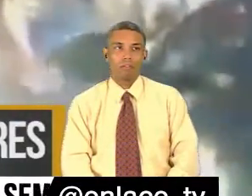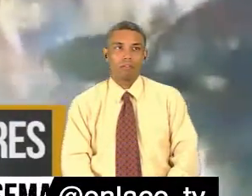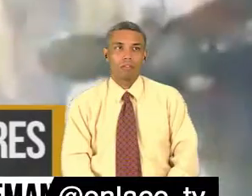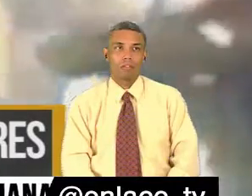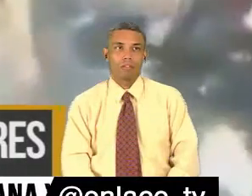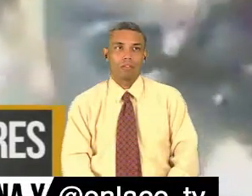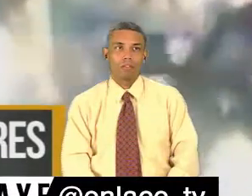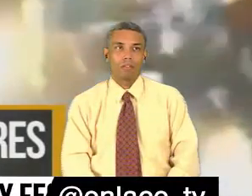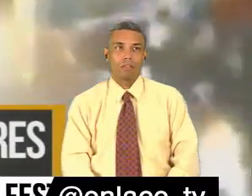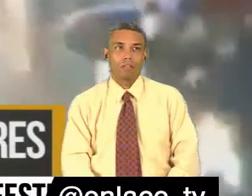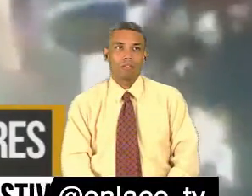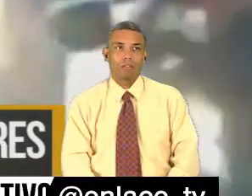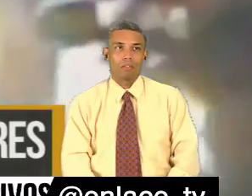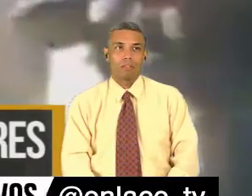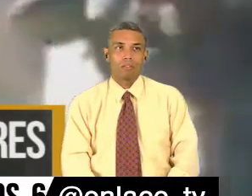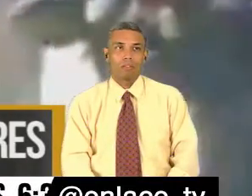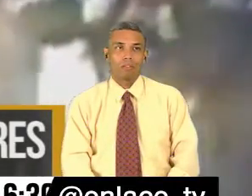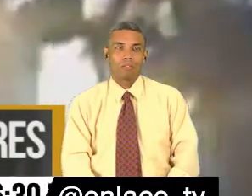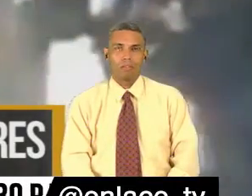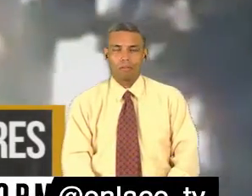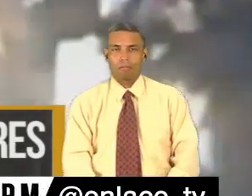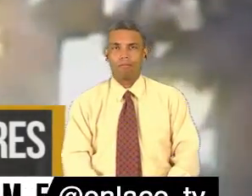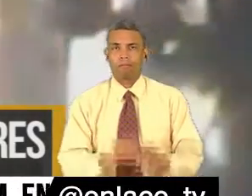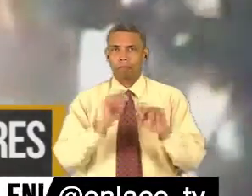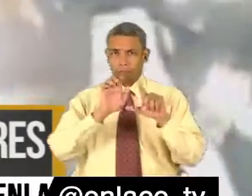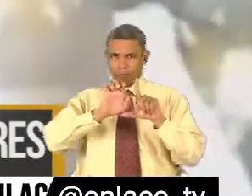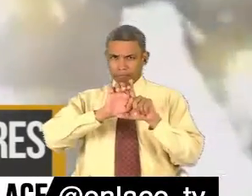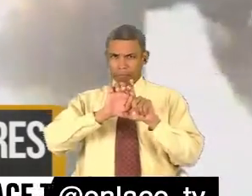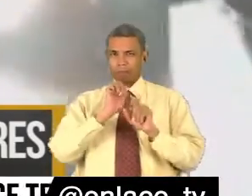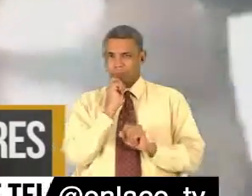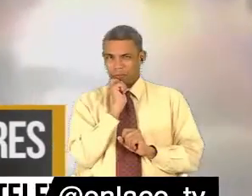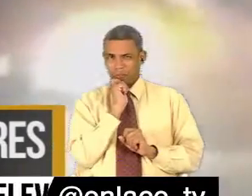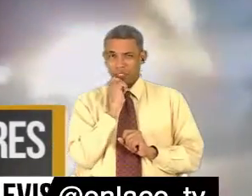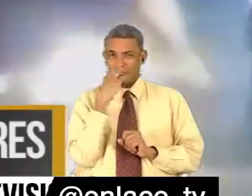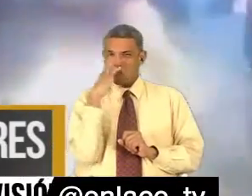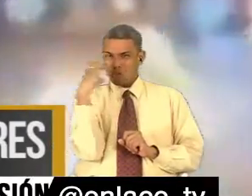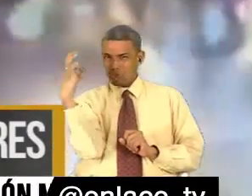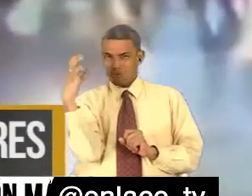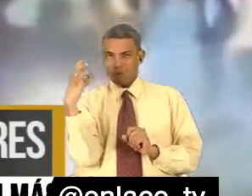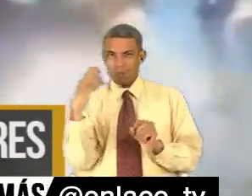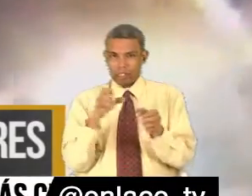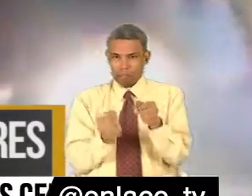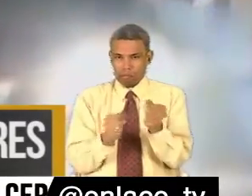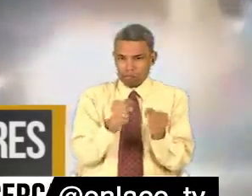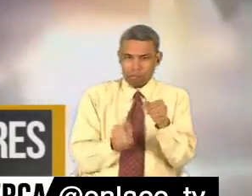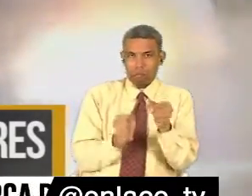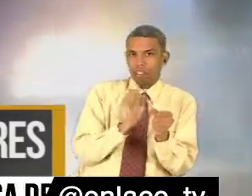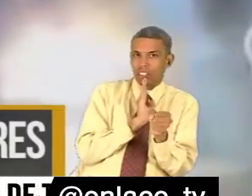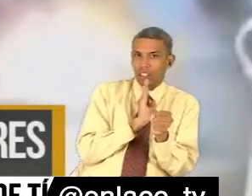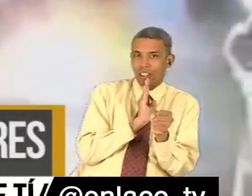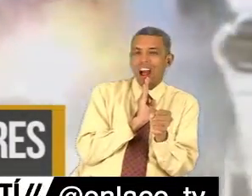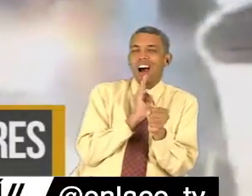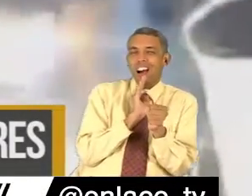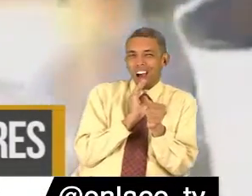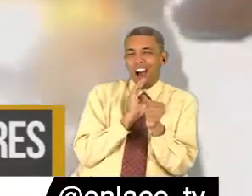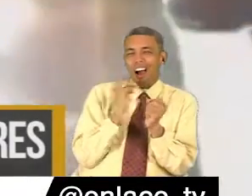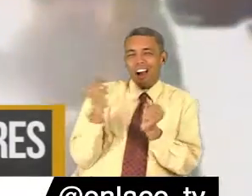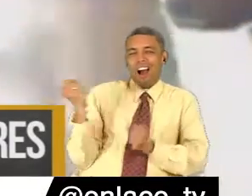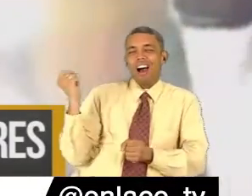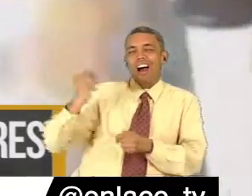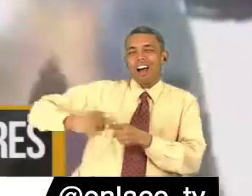Al parecer y de manera extraoficial, Enlace Noticias conoció que en el vehículo se transportaba el compañero sentimental de la mujer, quien lo sorprendió